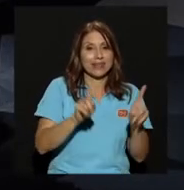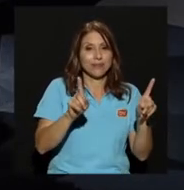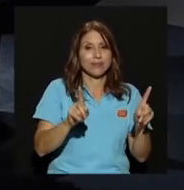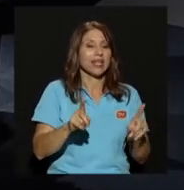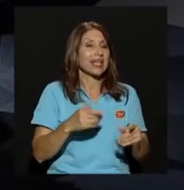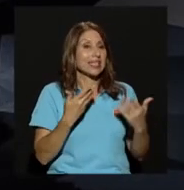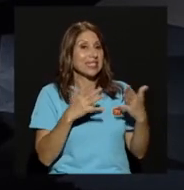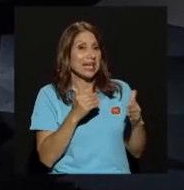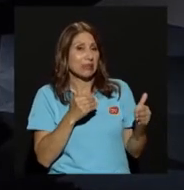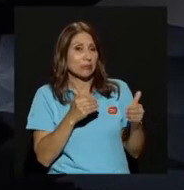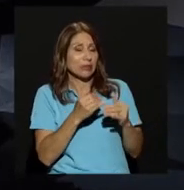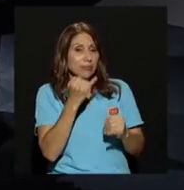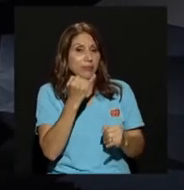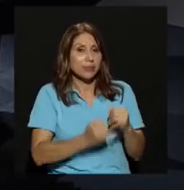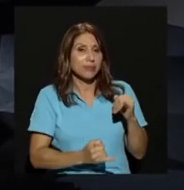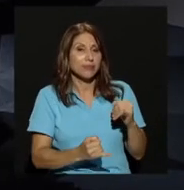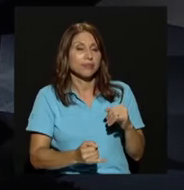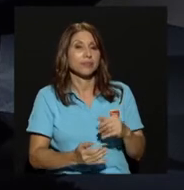final,